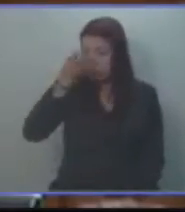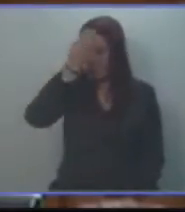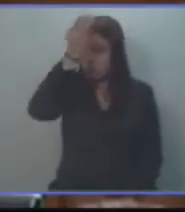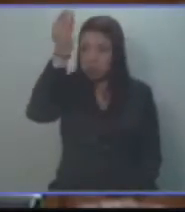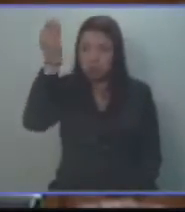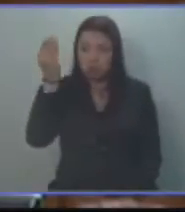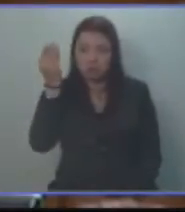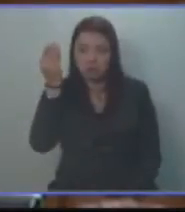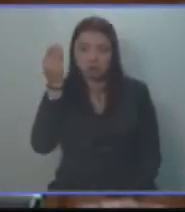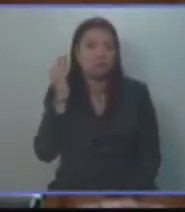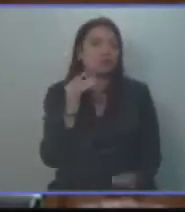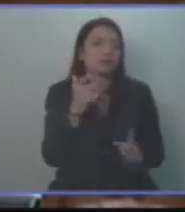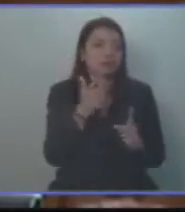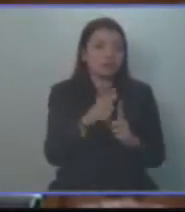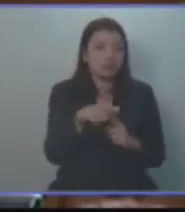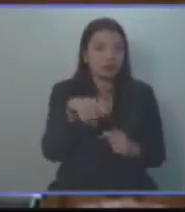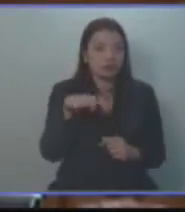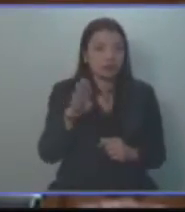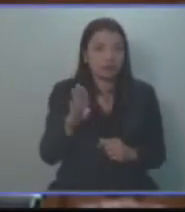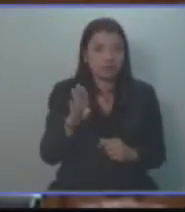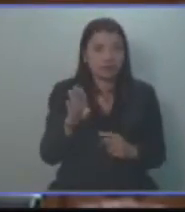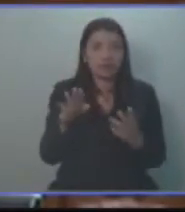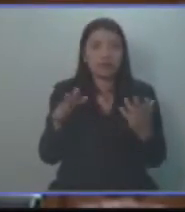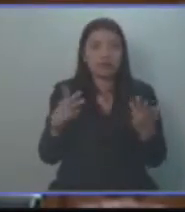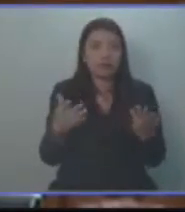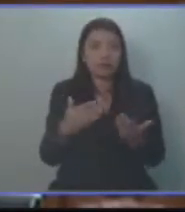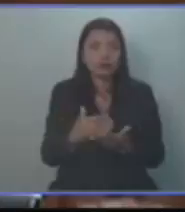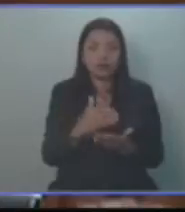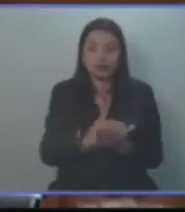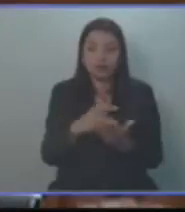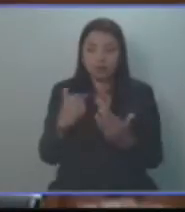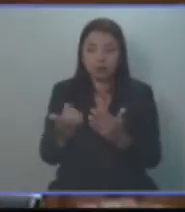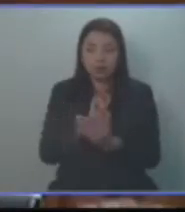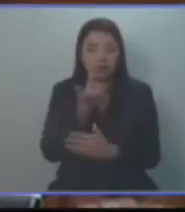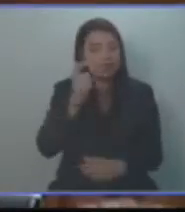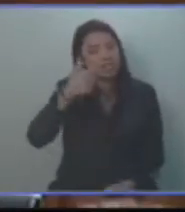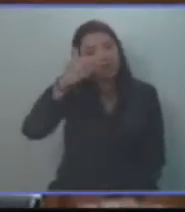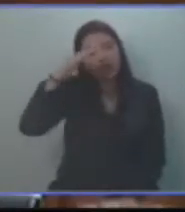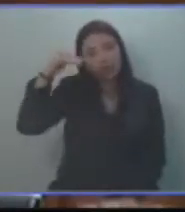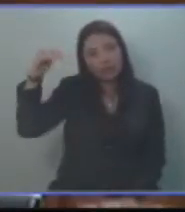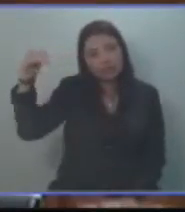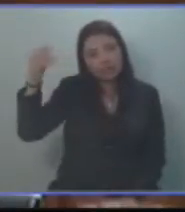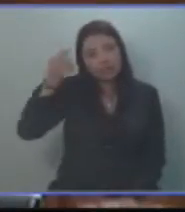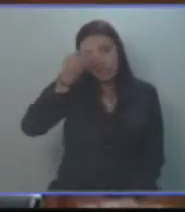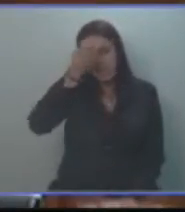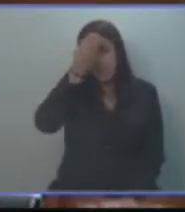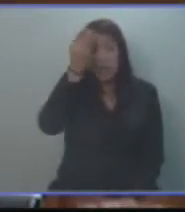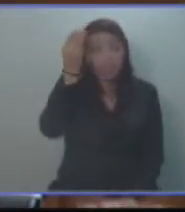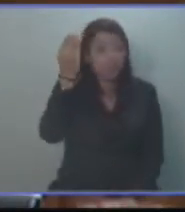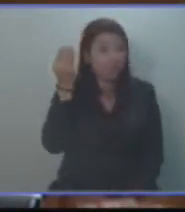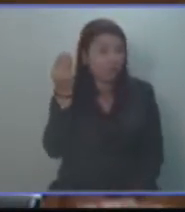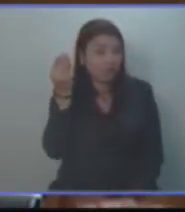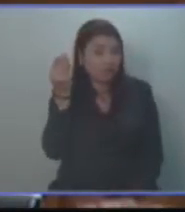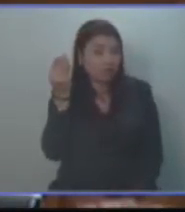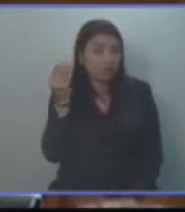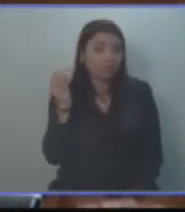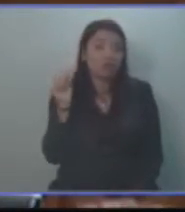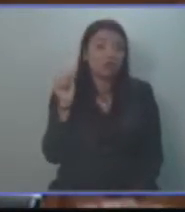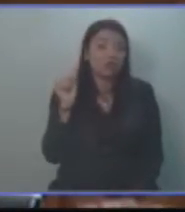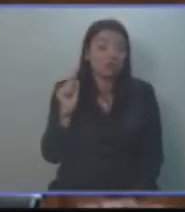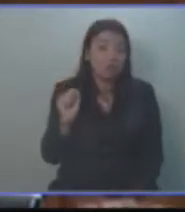autorizada. Literal B, ser graduado de una universidad extranjera, estar debidamente incorporado o